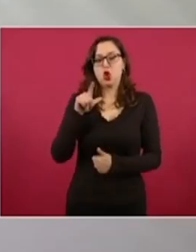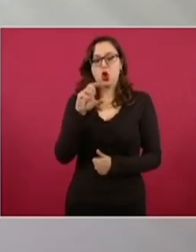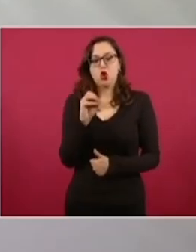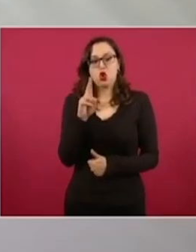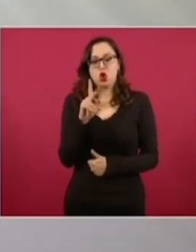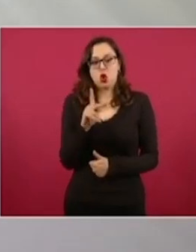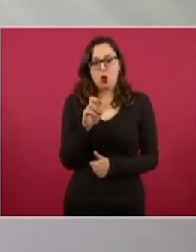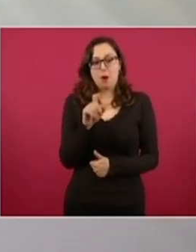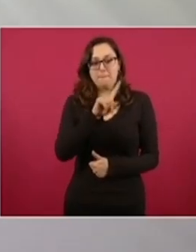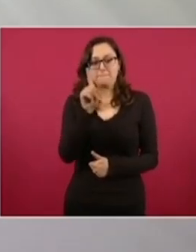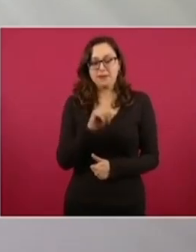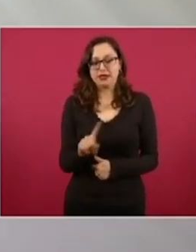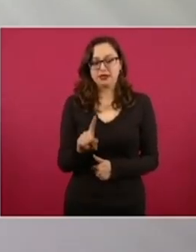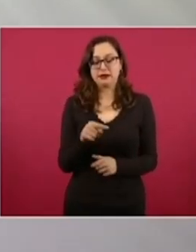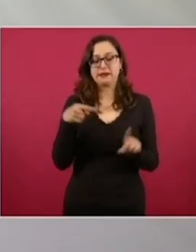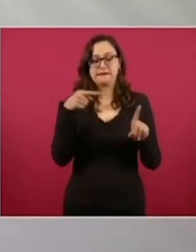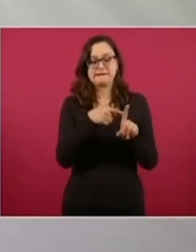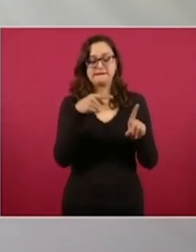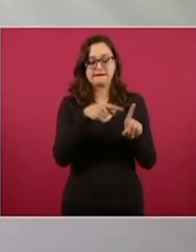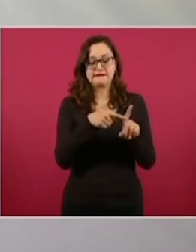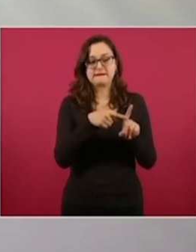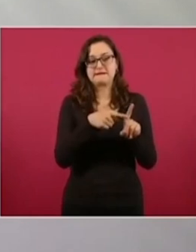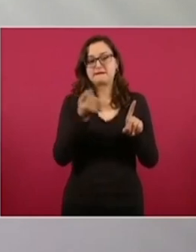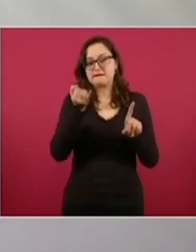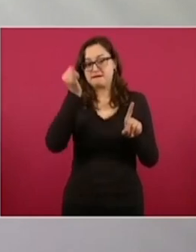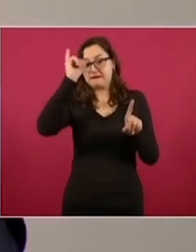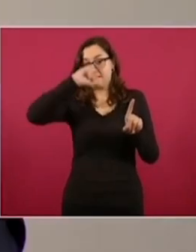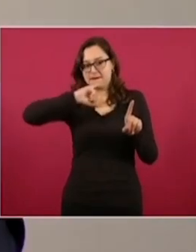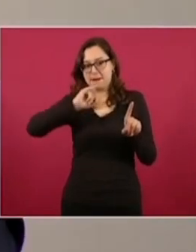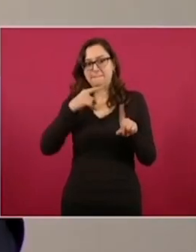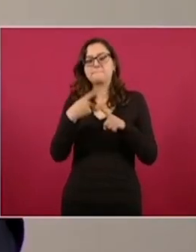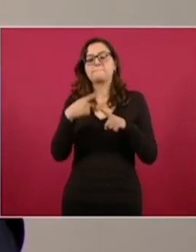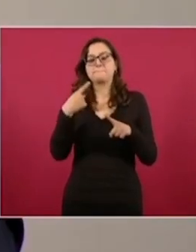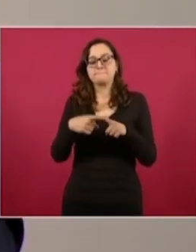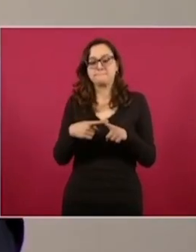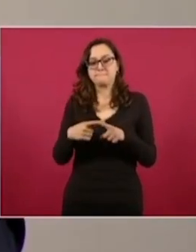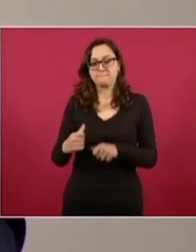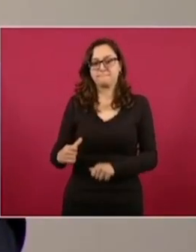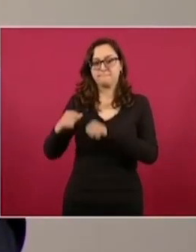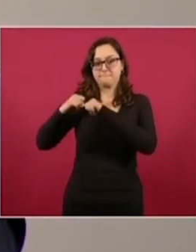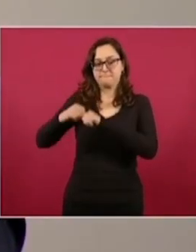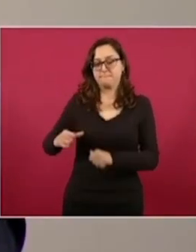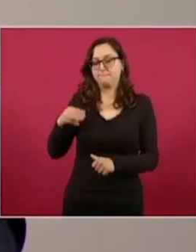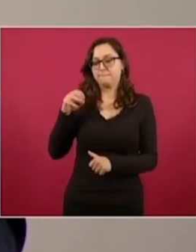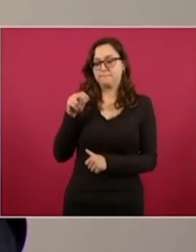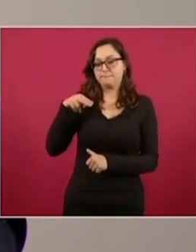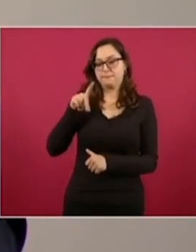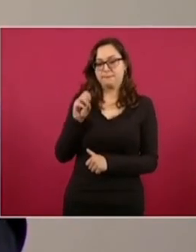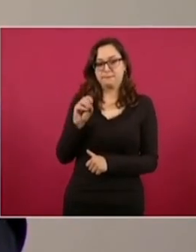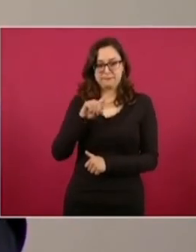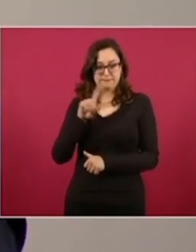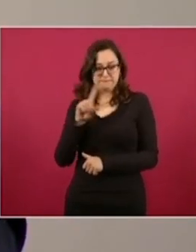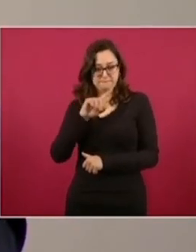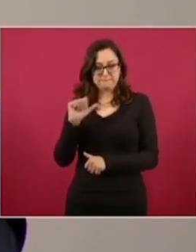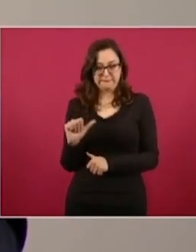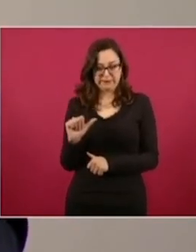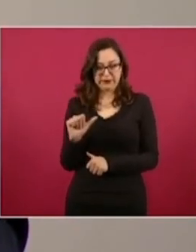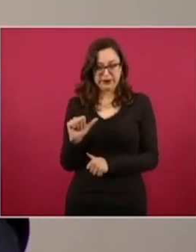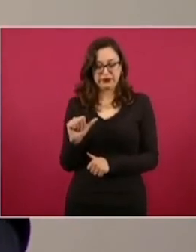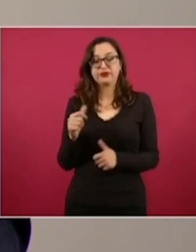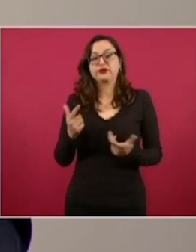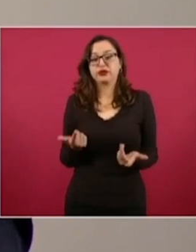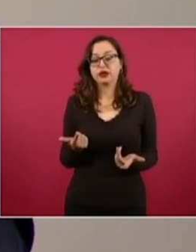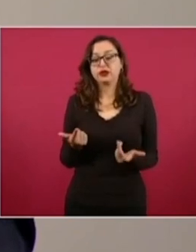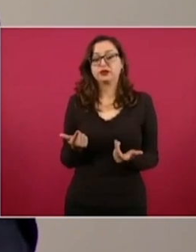Estaba bajo el mando del Teniente de Infantería Marcos Macías Barbosa del 27 Batallón. Su último